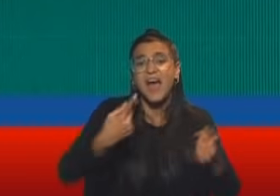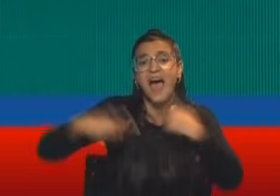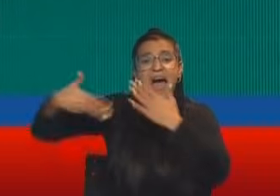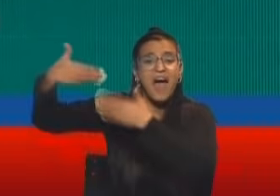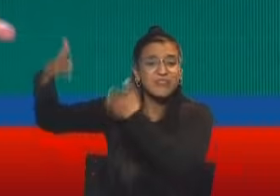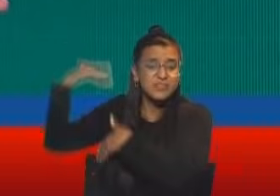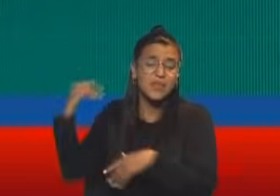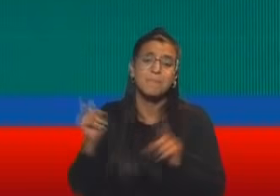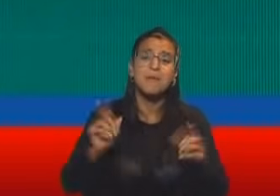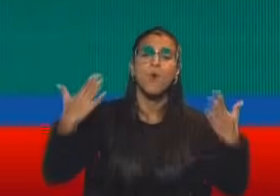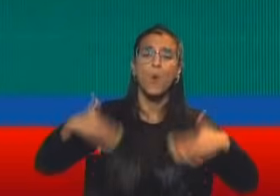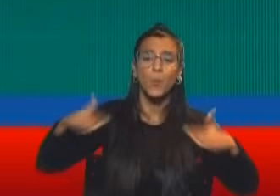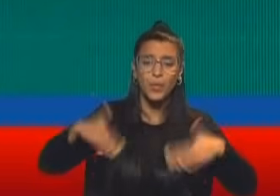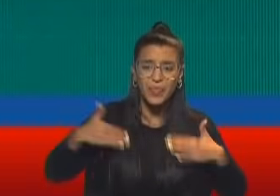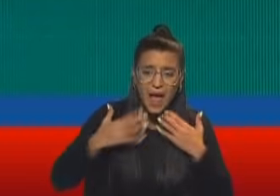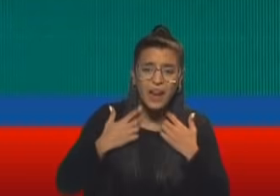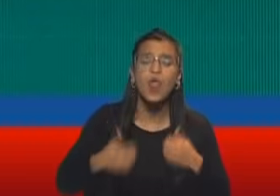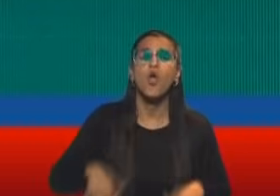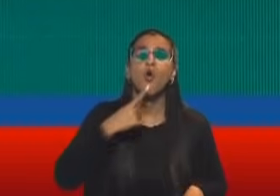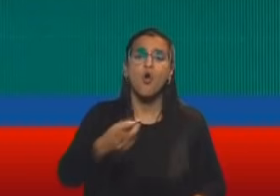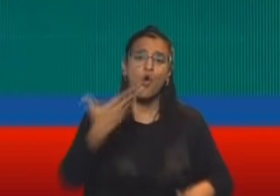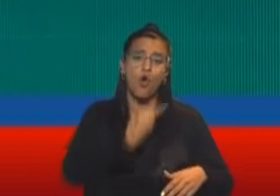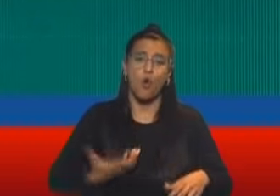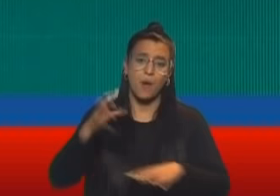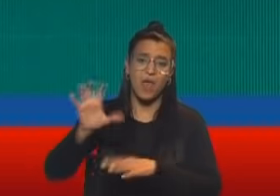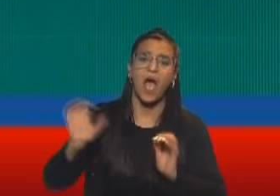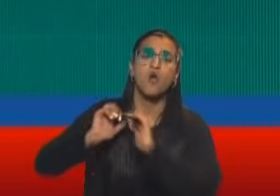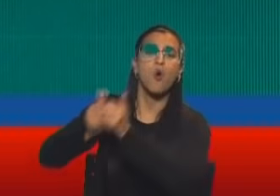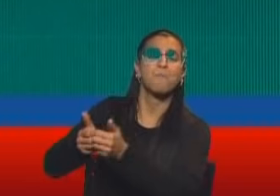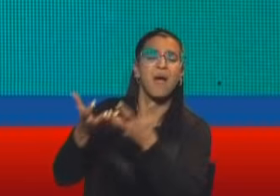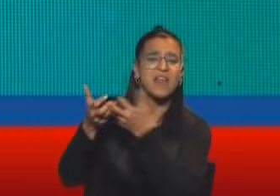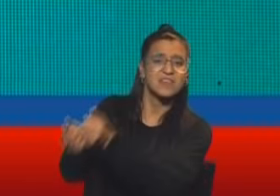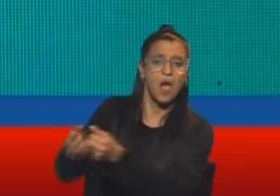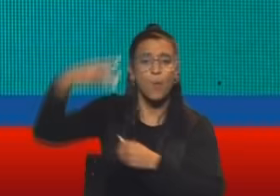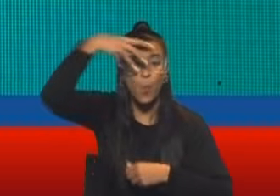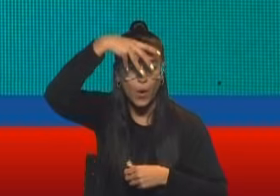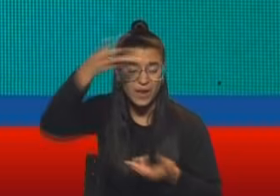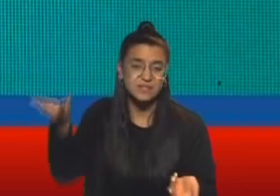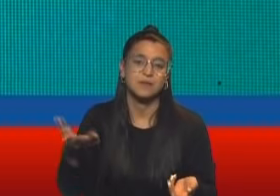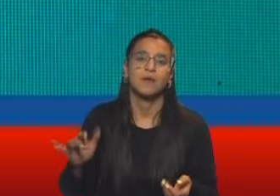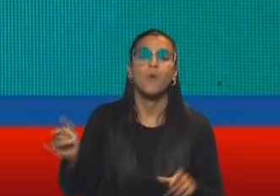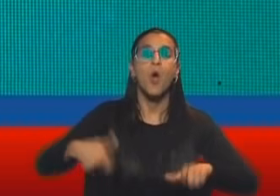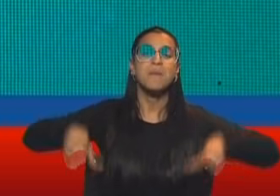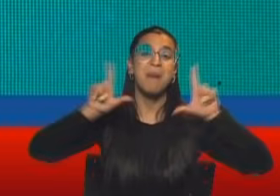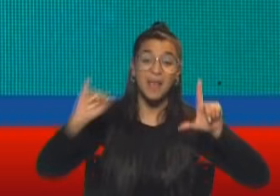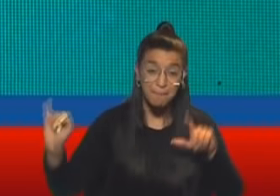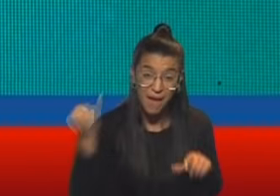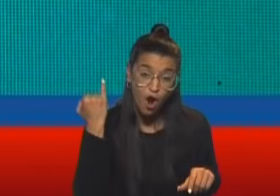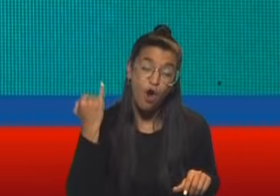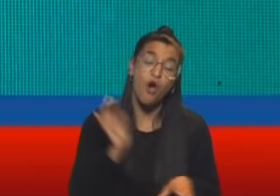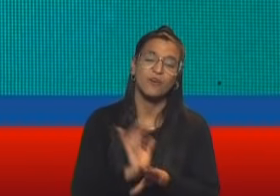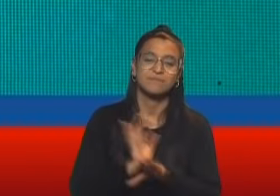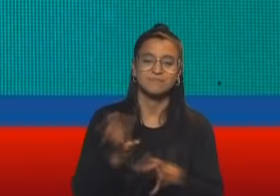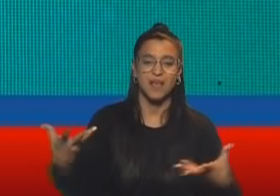momento hizo Vidal siendo gobernadora, acompañando a Bullrich, ¿no? Que también se puso, igual, digamos, siempre el que tiene mejor imagen dentro de